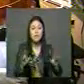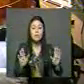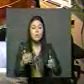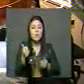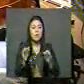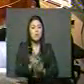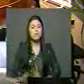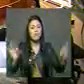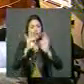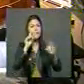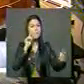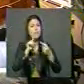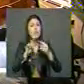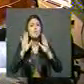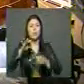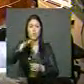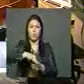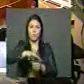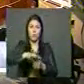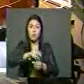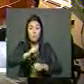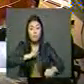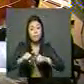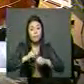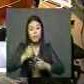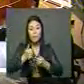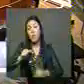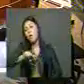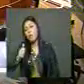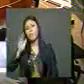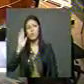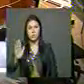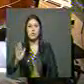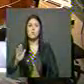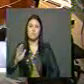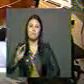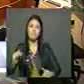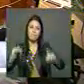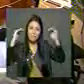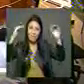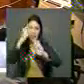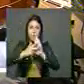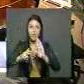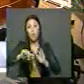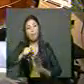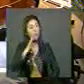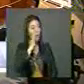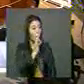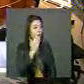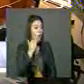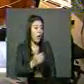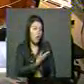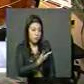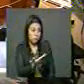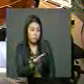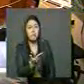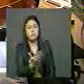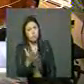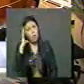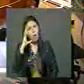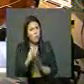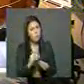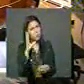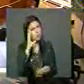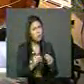que se tiene es el voto. Esta dinámica también opera en las Cortes. Los señores magistrados y magistradas seguramente tendrán desacuerdos razonables sobre